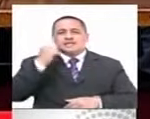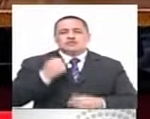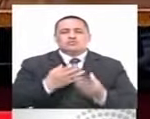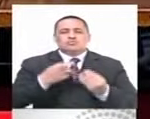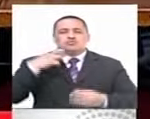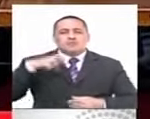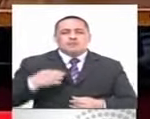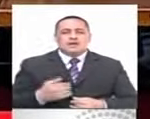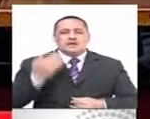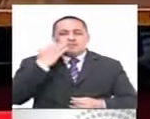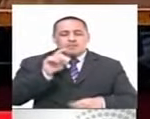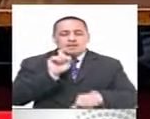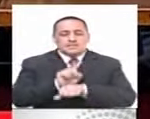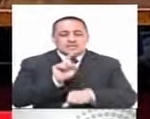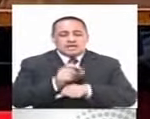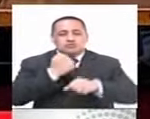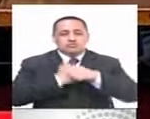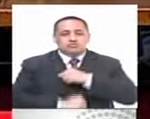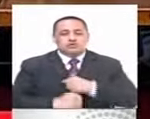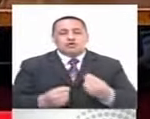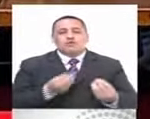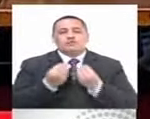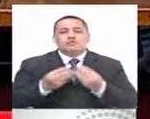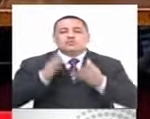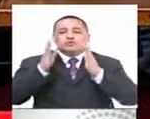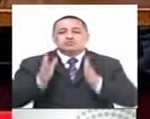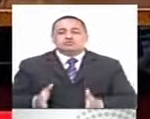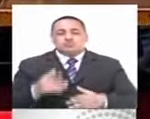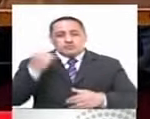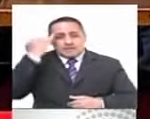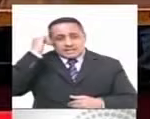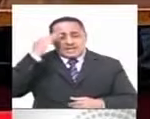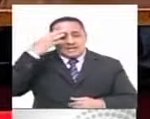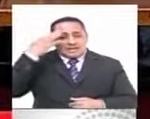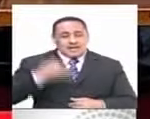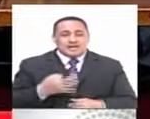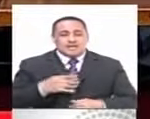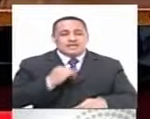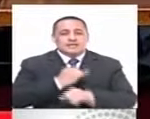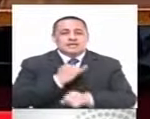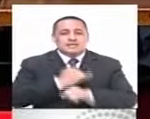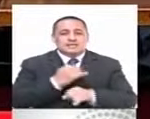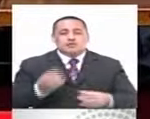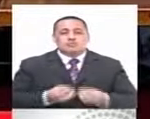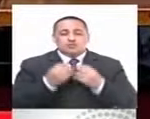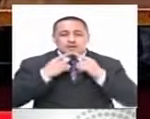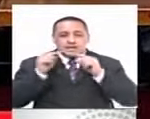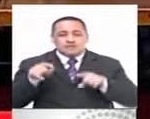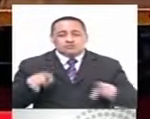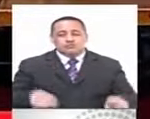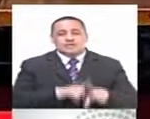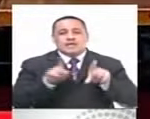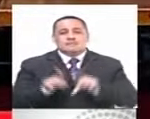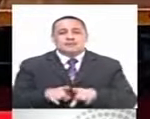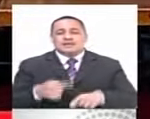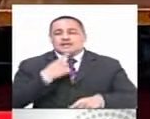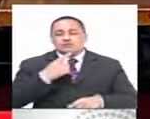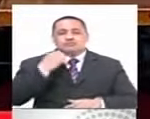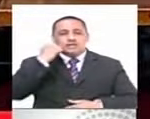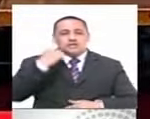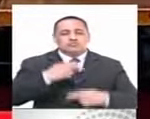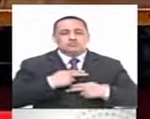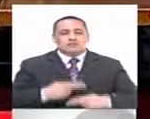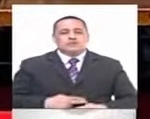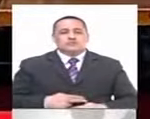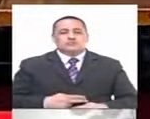padres a educar a sus hijos conforme a sus convicciones y creencias, porque eso también es un derecho